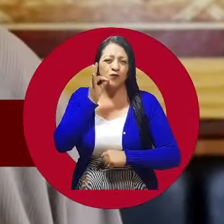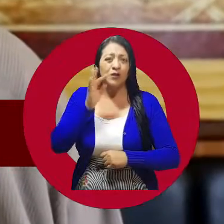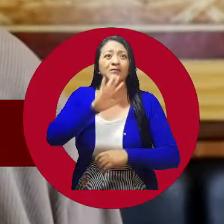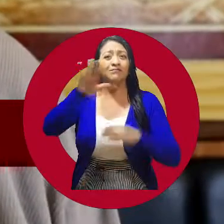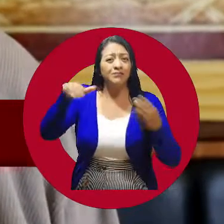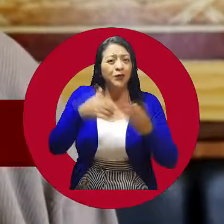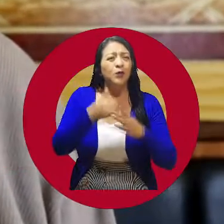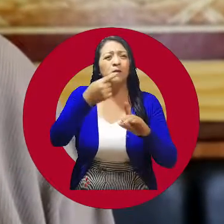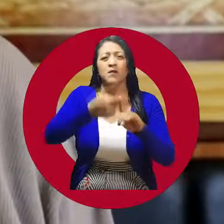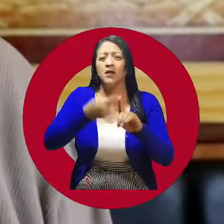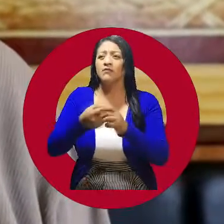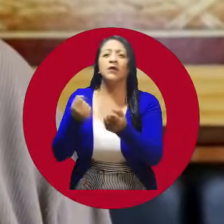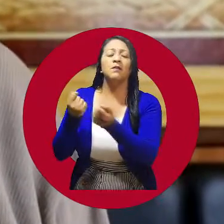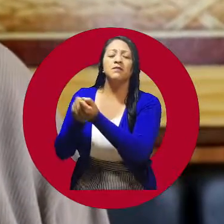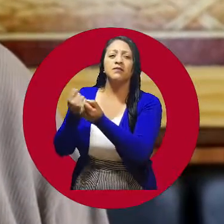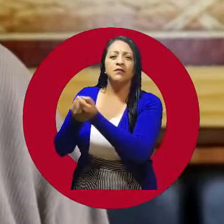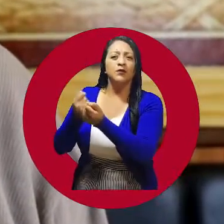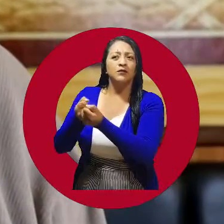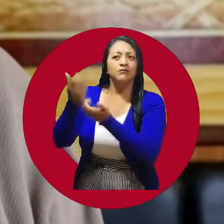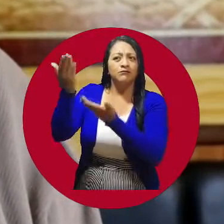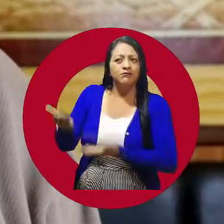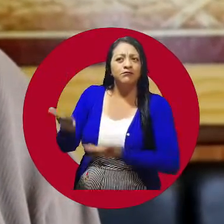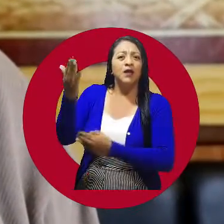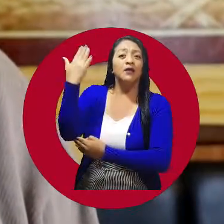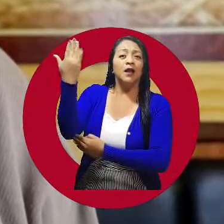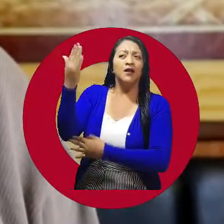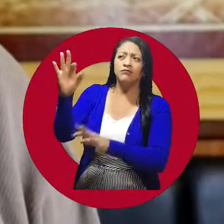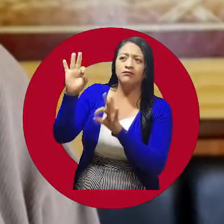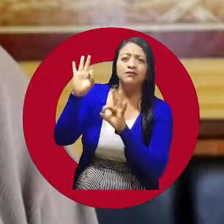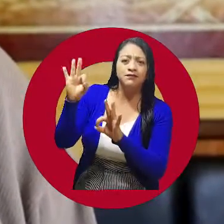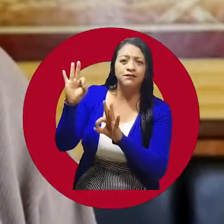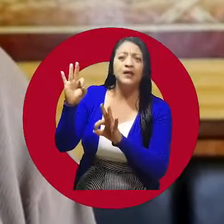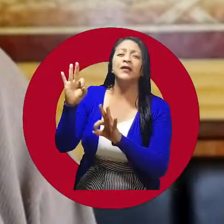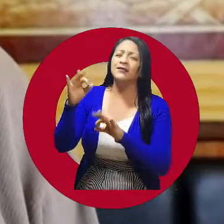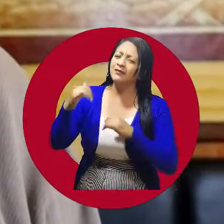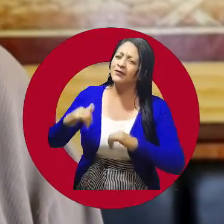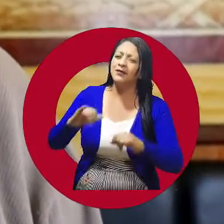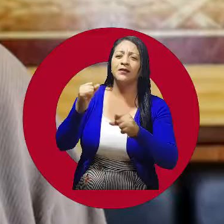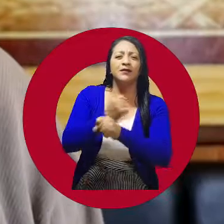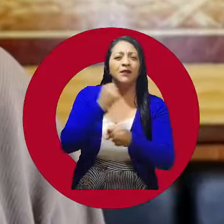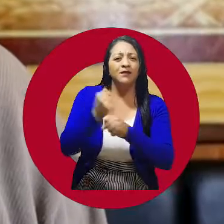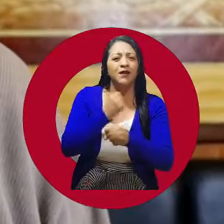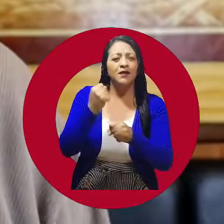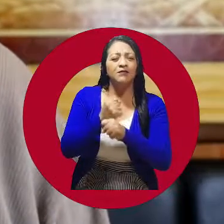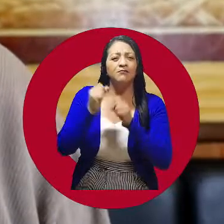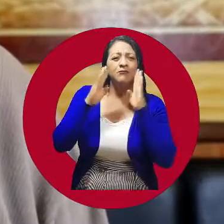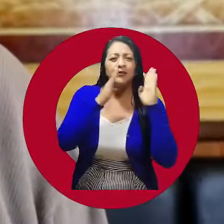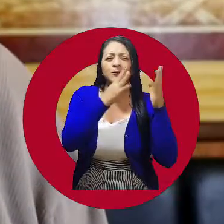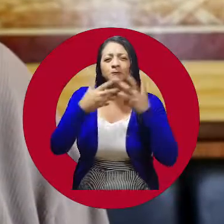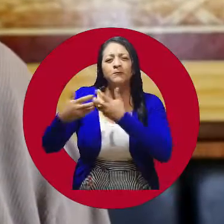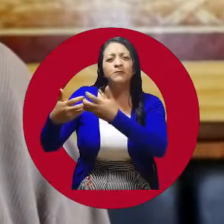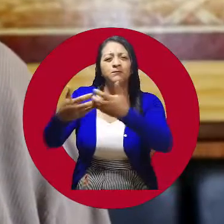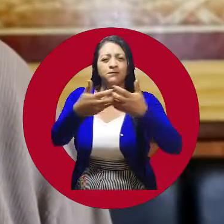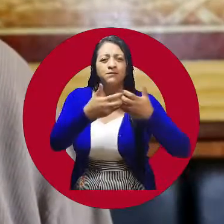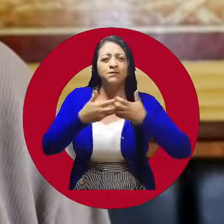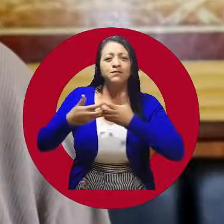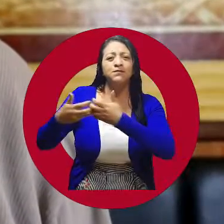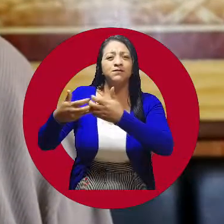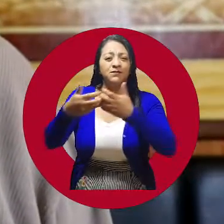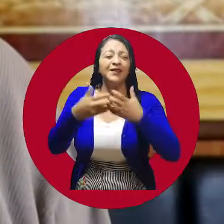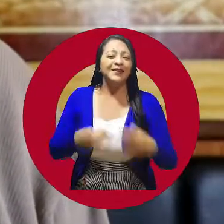frutas. Todo el mercado, un apoyo incondicional pues al señor alcalde y que siga así trabajando en